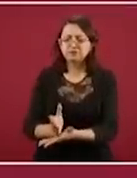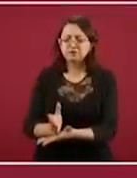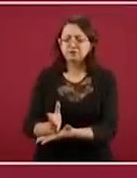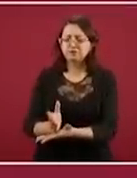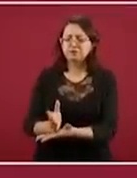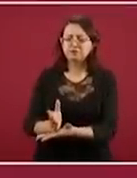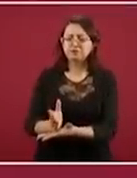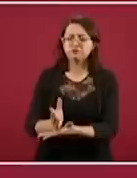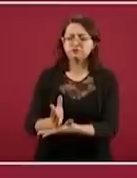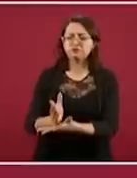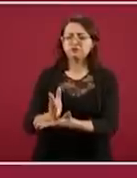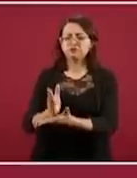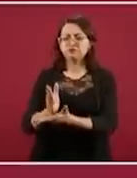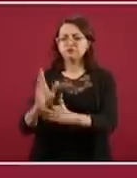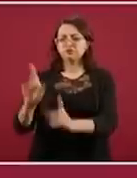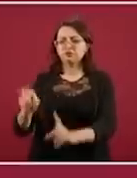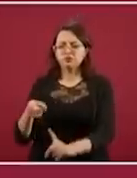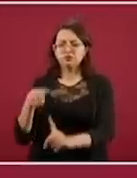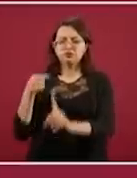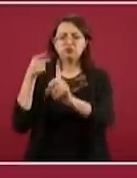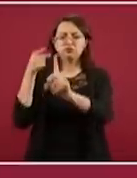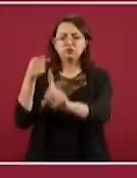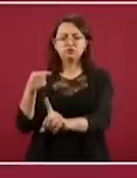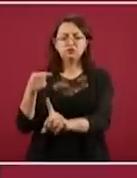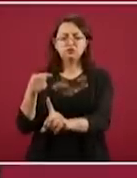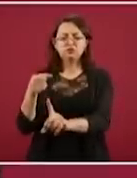con propósitos